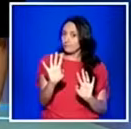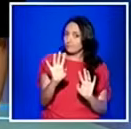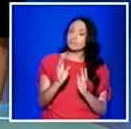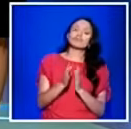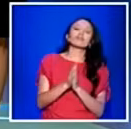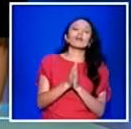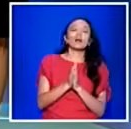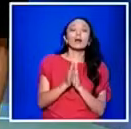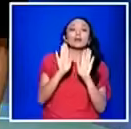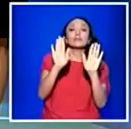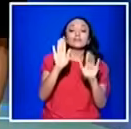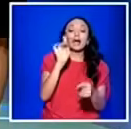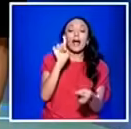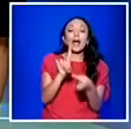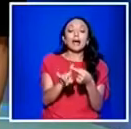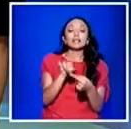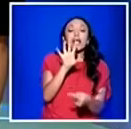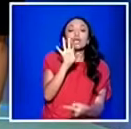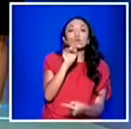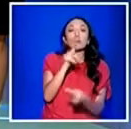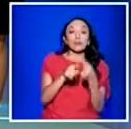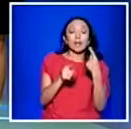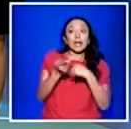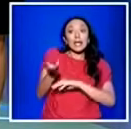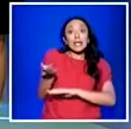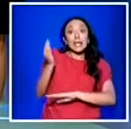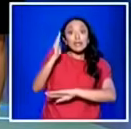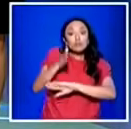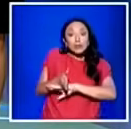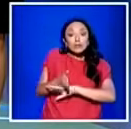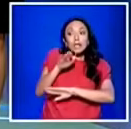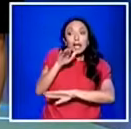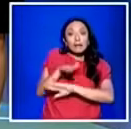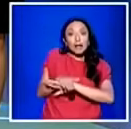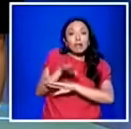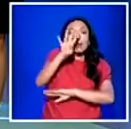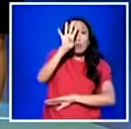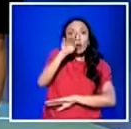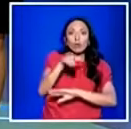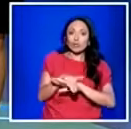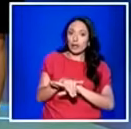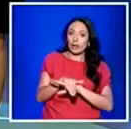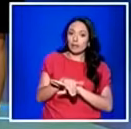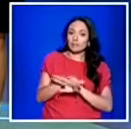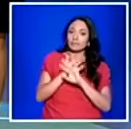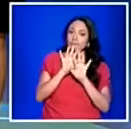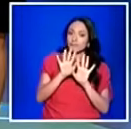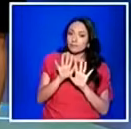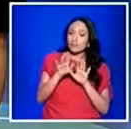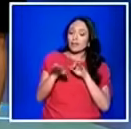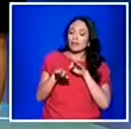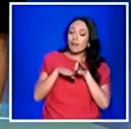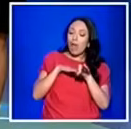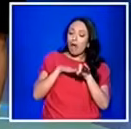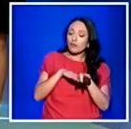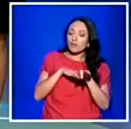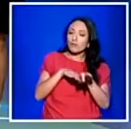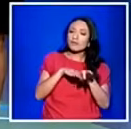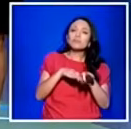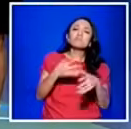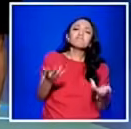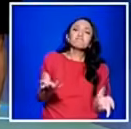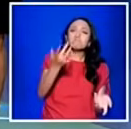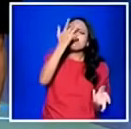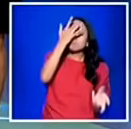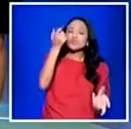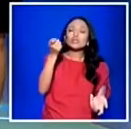La restricción vehicular se retoma a partir de las 4 de la tarde. Hoy se espera, Alejandra, que haya bastante tráfico, sobre todo tomando en